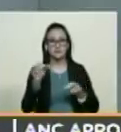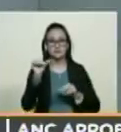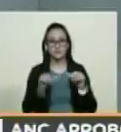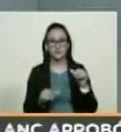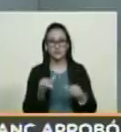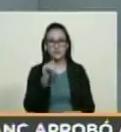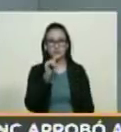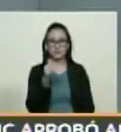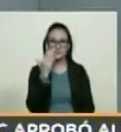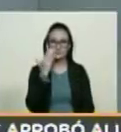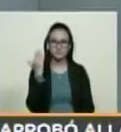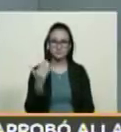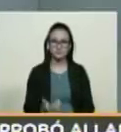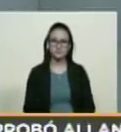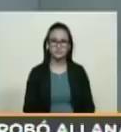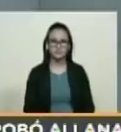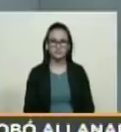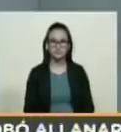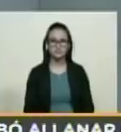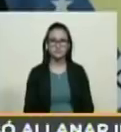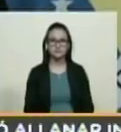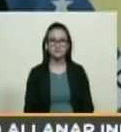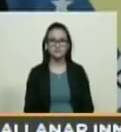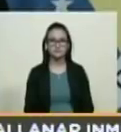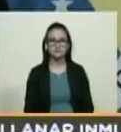amplía esta información.